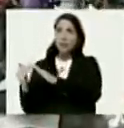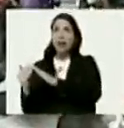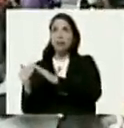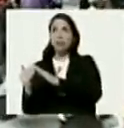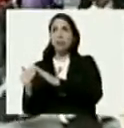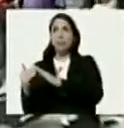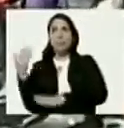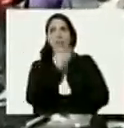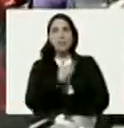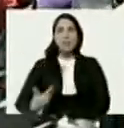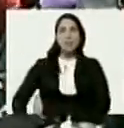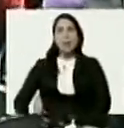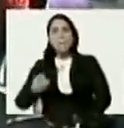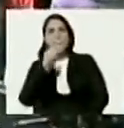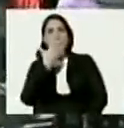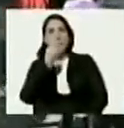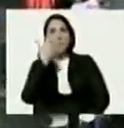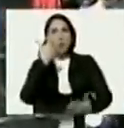de Miraflores.